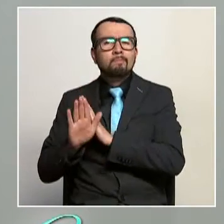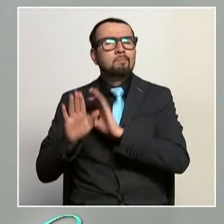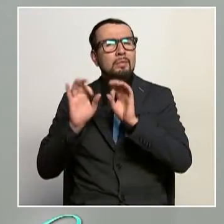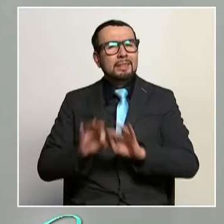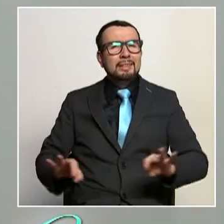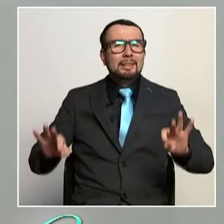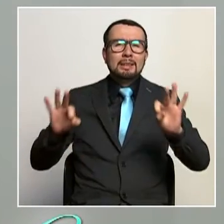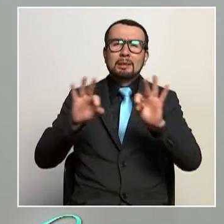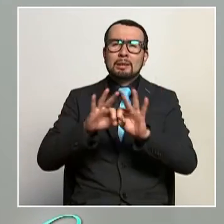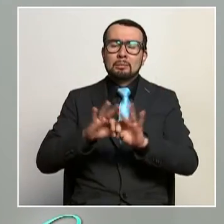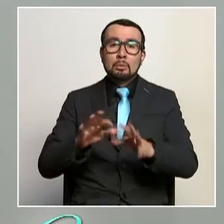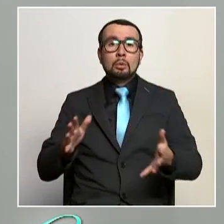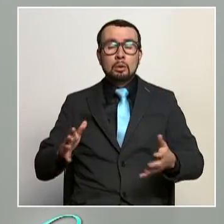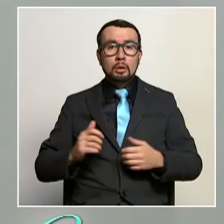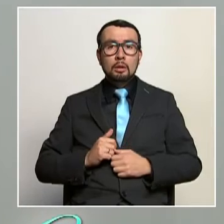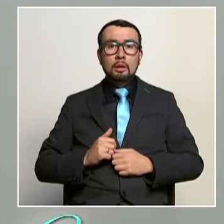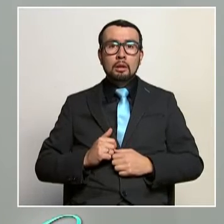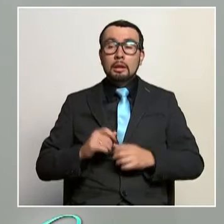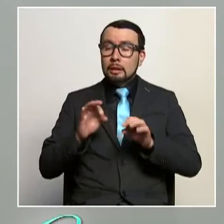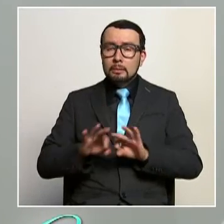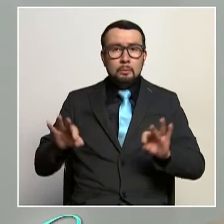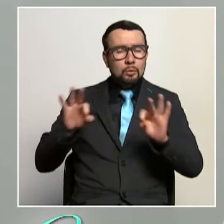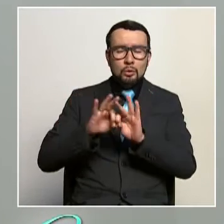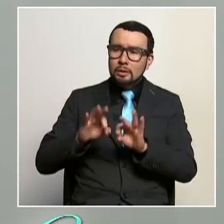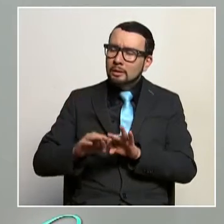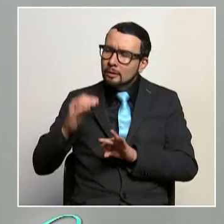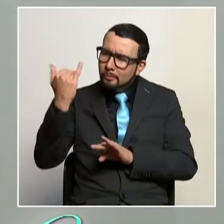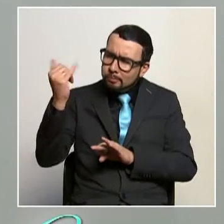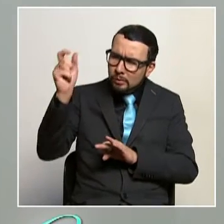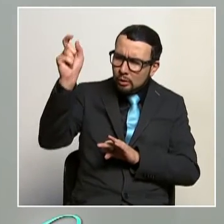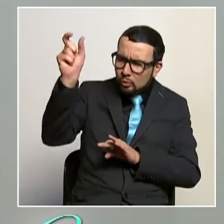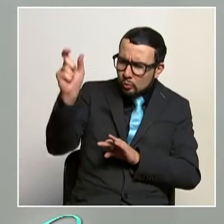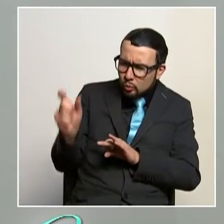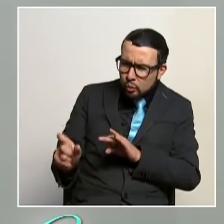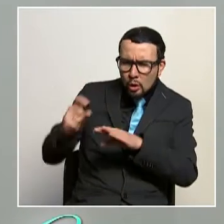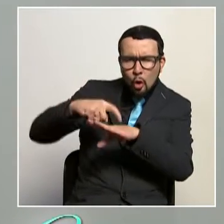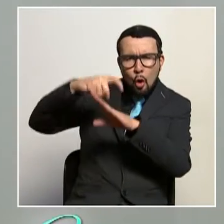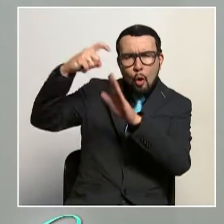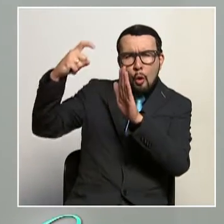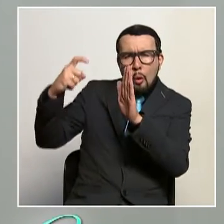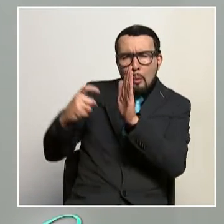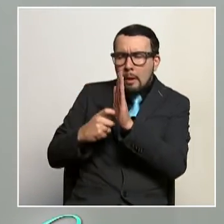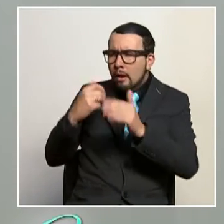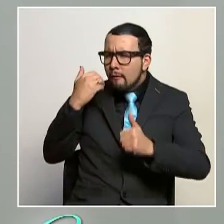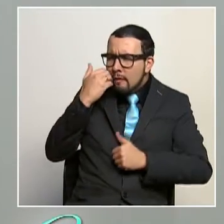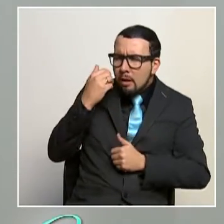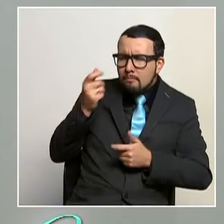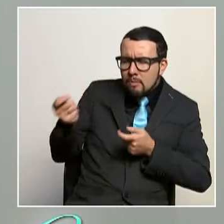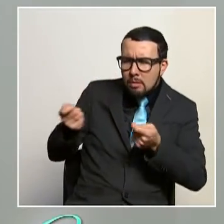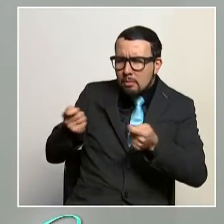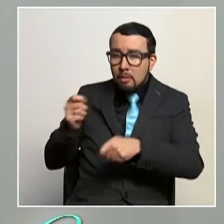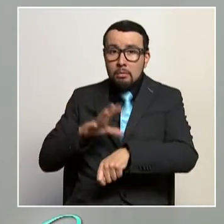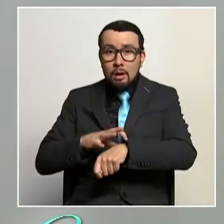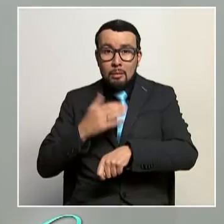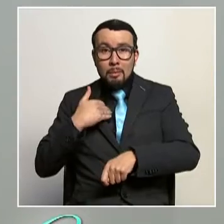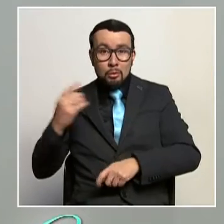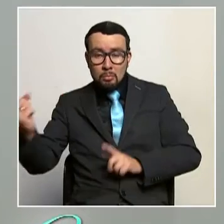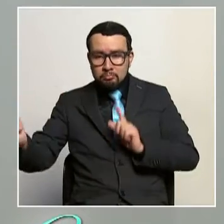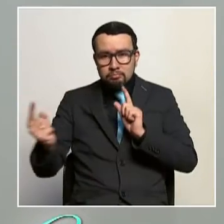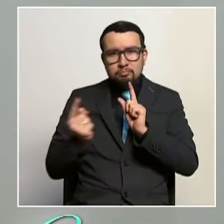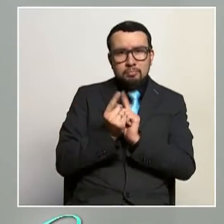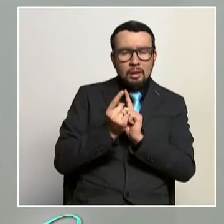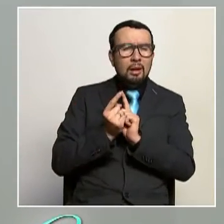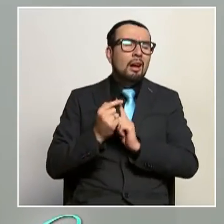importancia de la evaluación interdisciplinaria del paciente. Muchos de los pacientes que llegan donde mí por un dolor de cabeza o